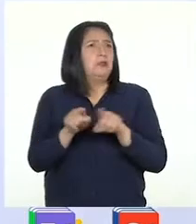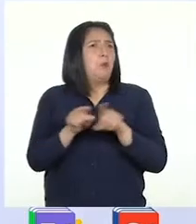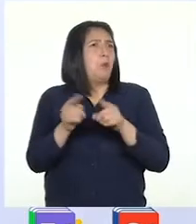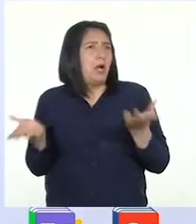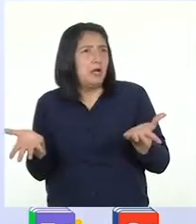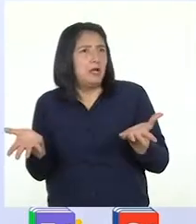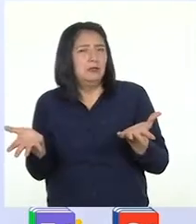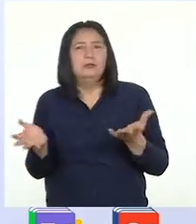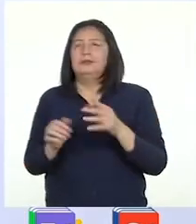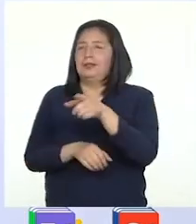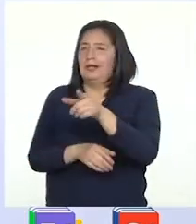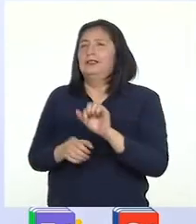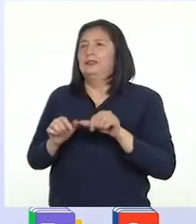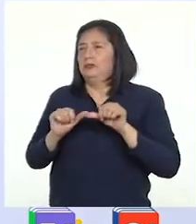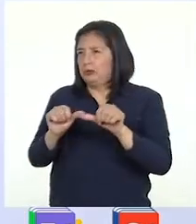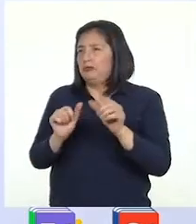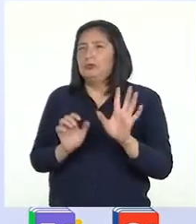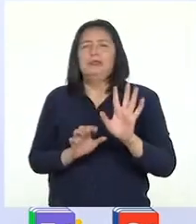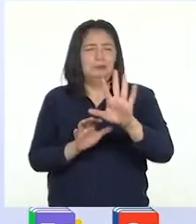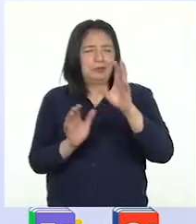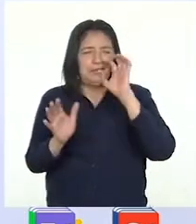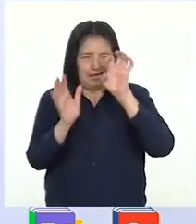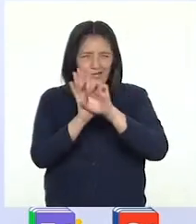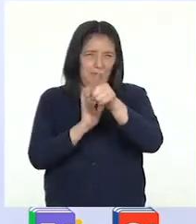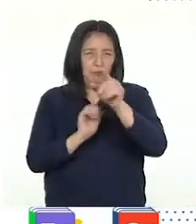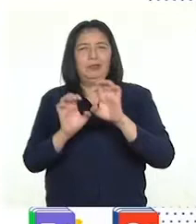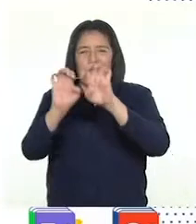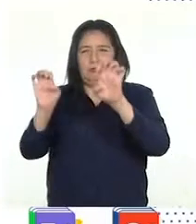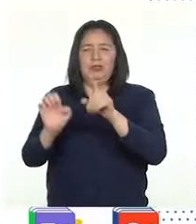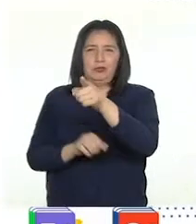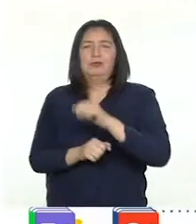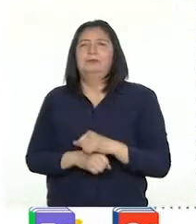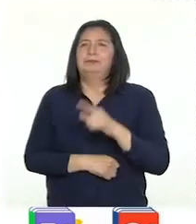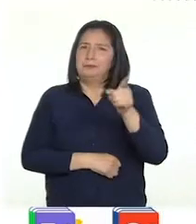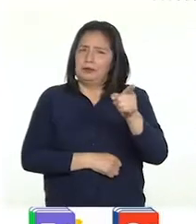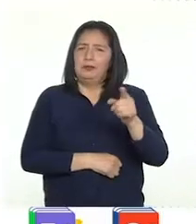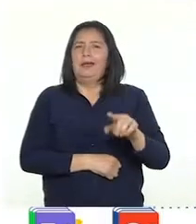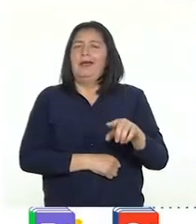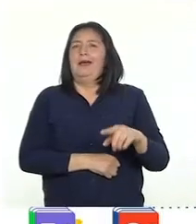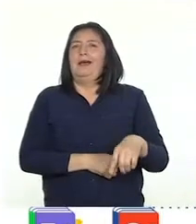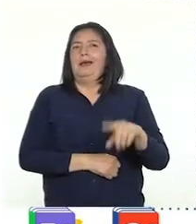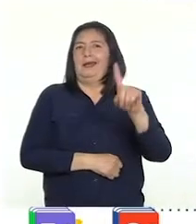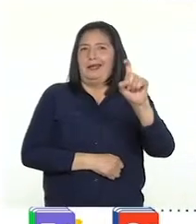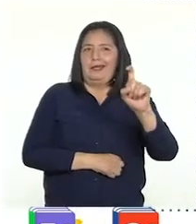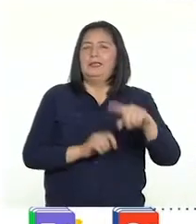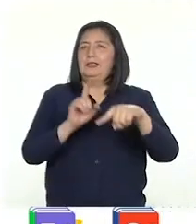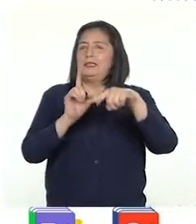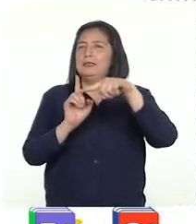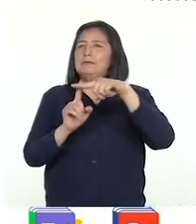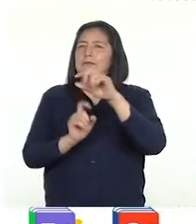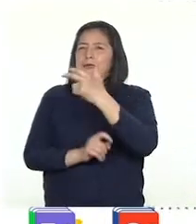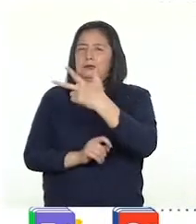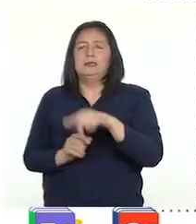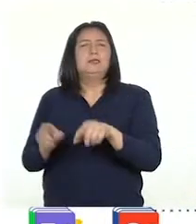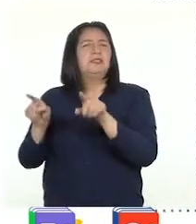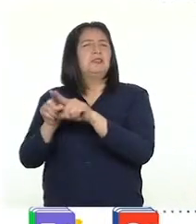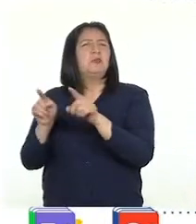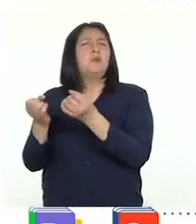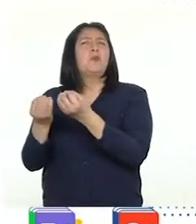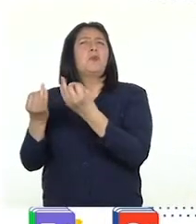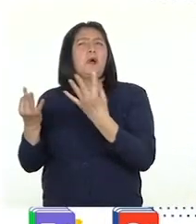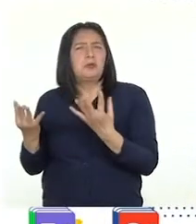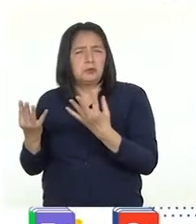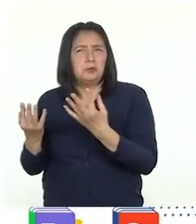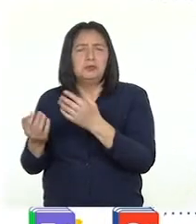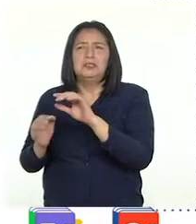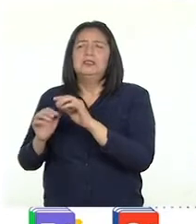mantiene. Veamos un ejemplo en forma de ecuación. La expresión x más 3 representa una cantidad